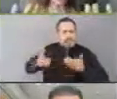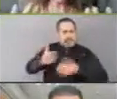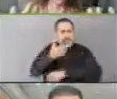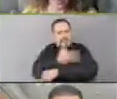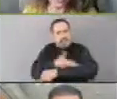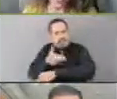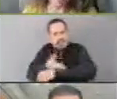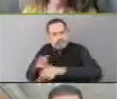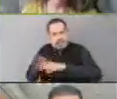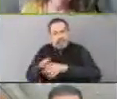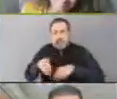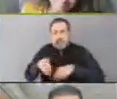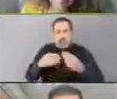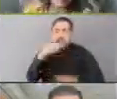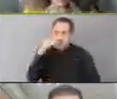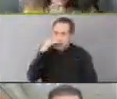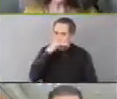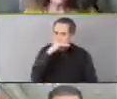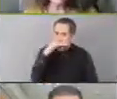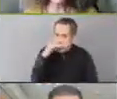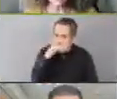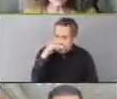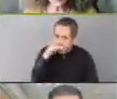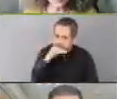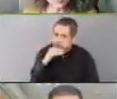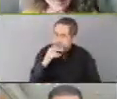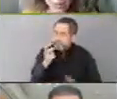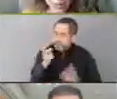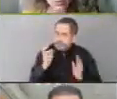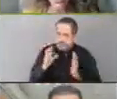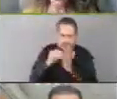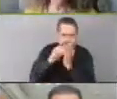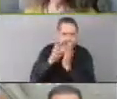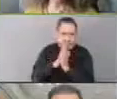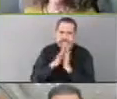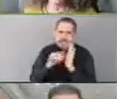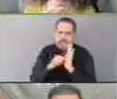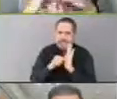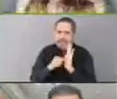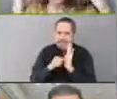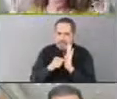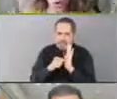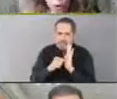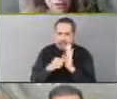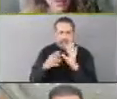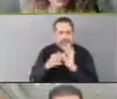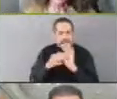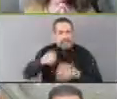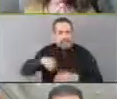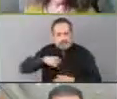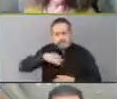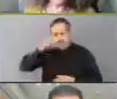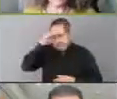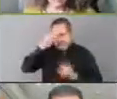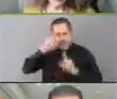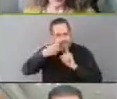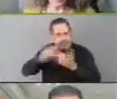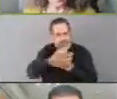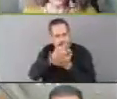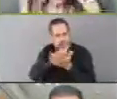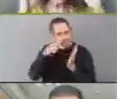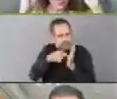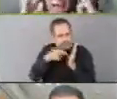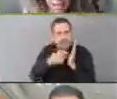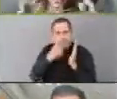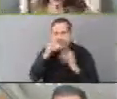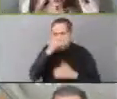es gratuita. Así está establecido conforme a nuestro orden normativo.